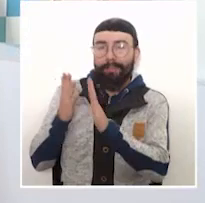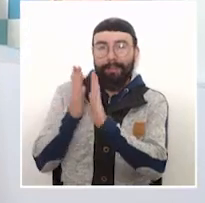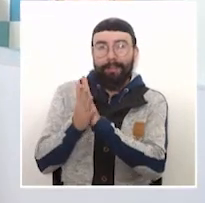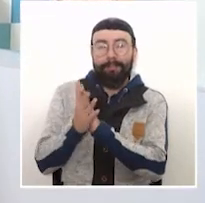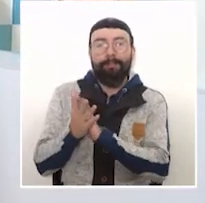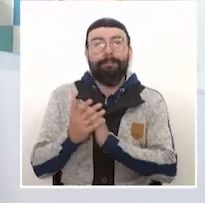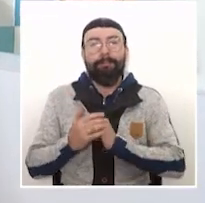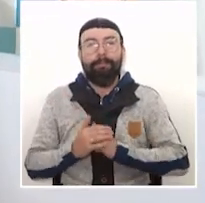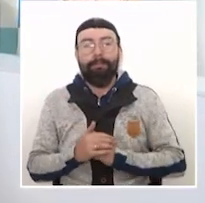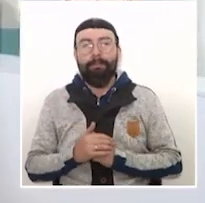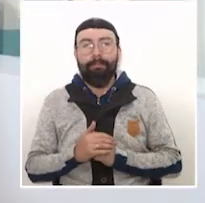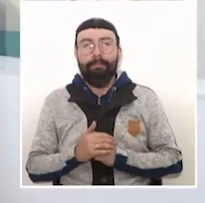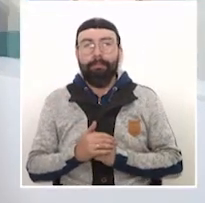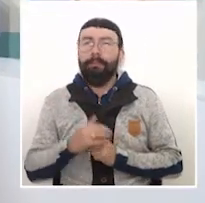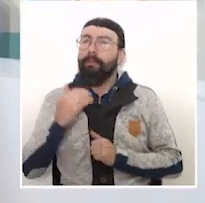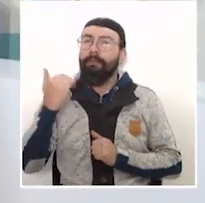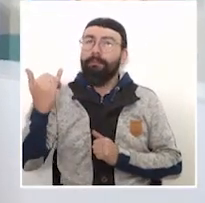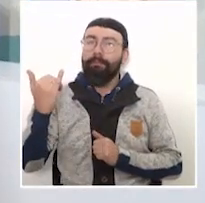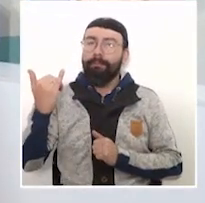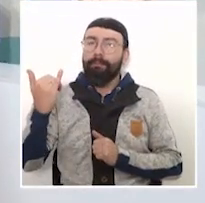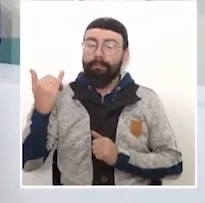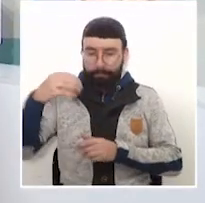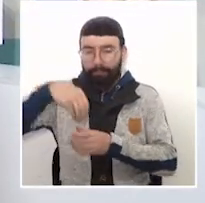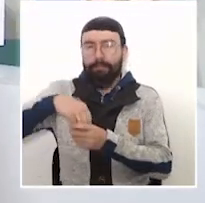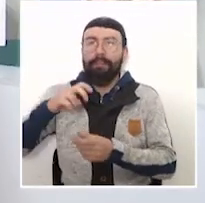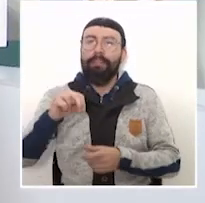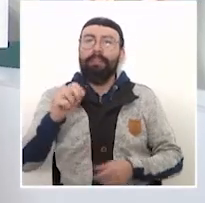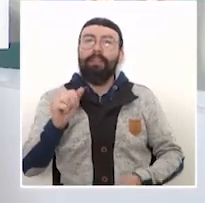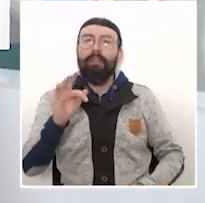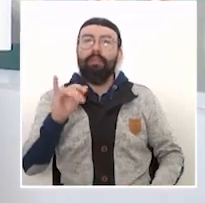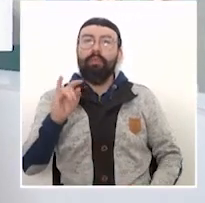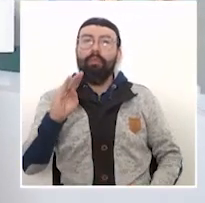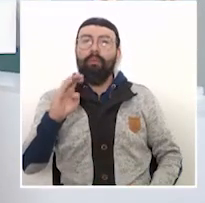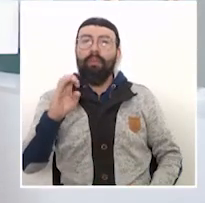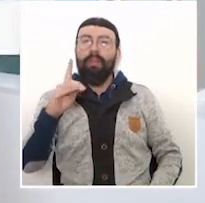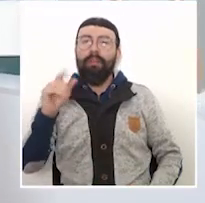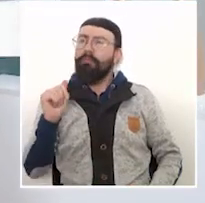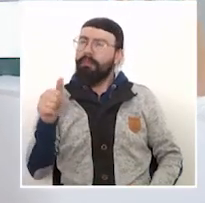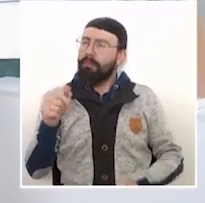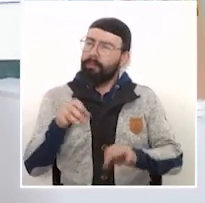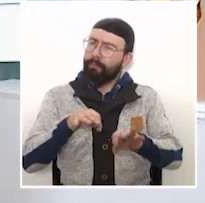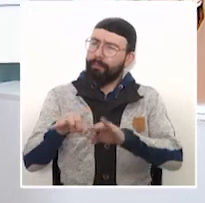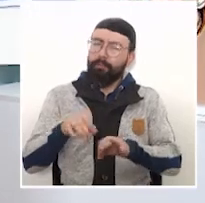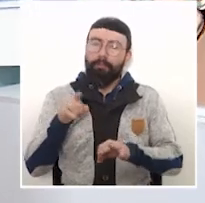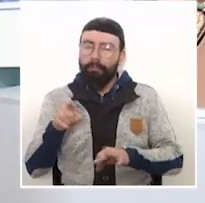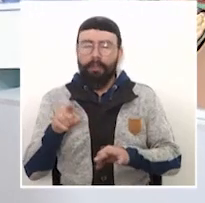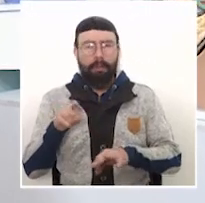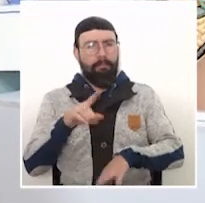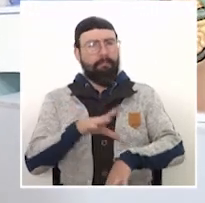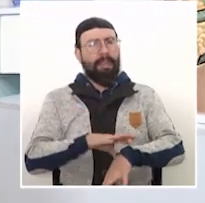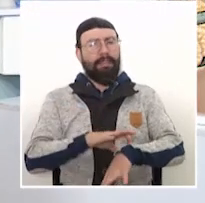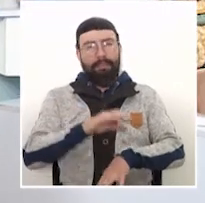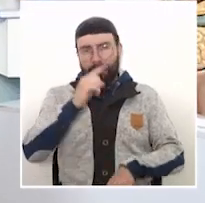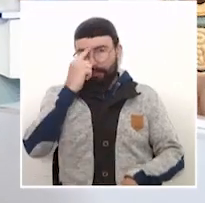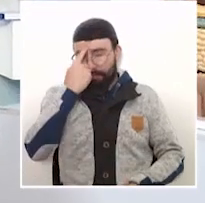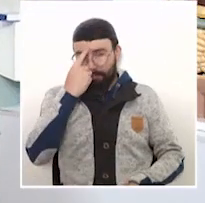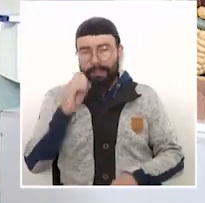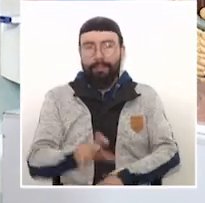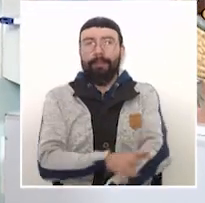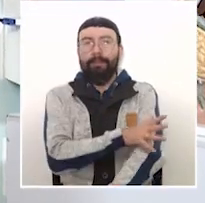ustedes desde Natuveda, hablando un poco acerca del concepto de la medicina ayurveda en